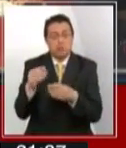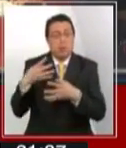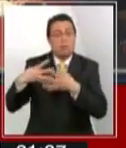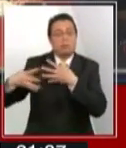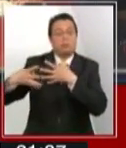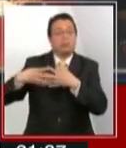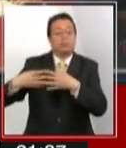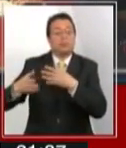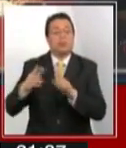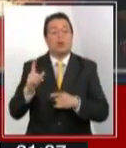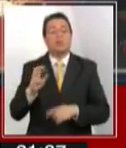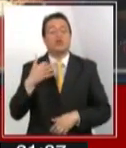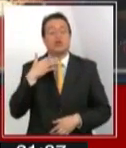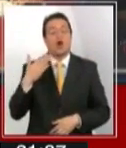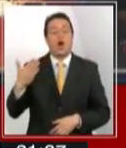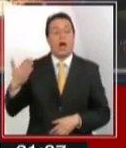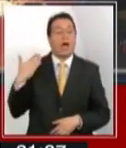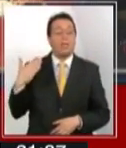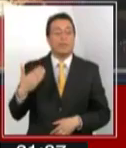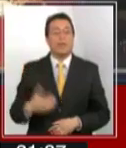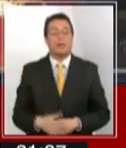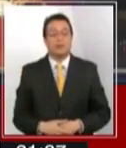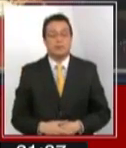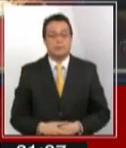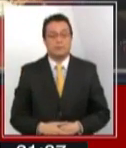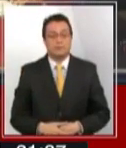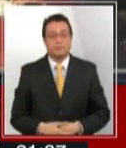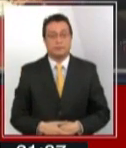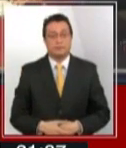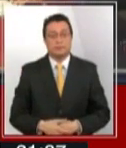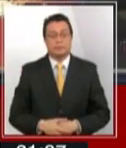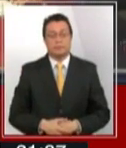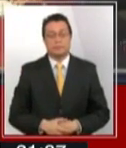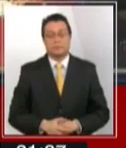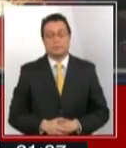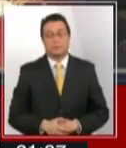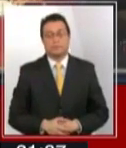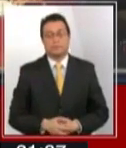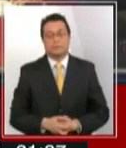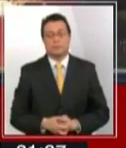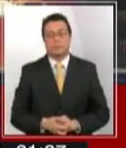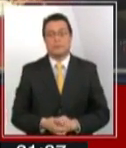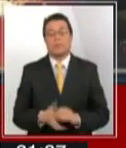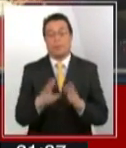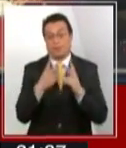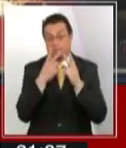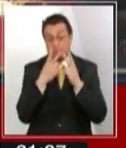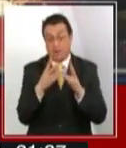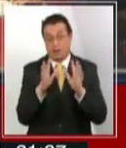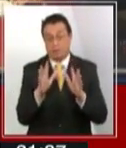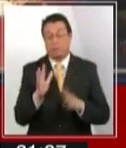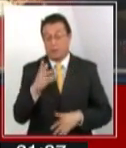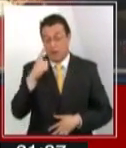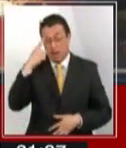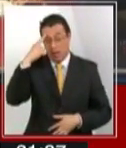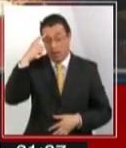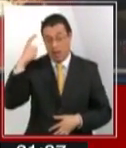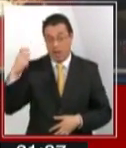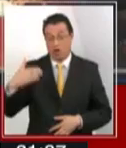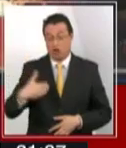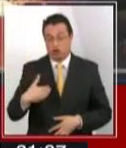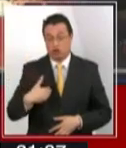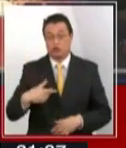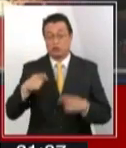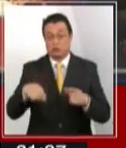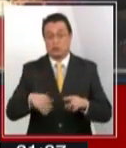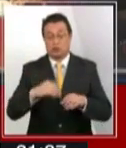y no se transparentó y se hizo público antes? Mira, me parece a mí que el trabajo que ha